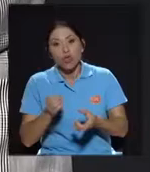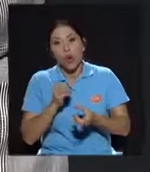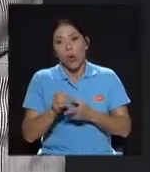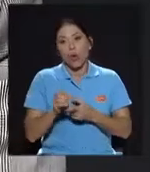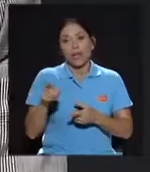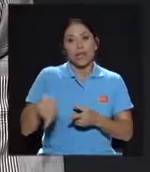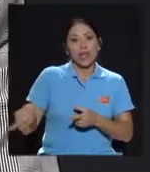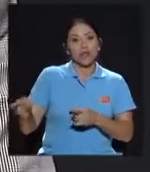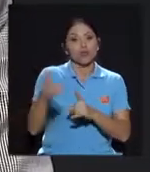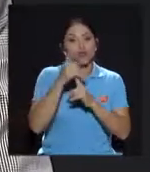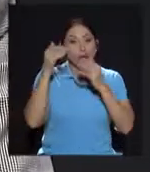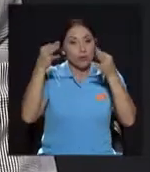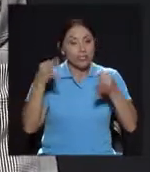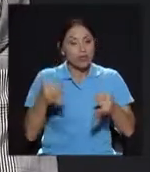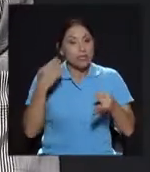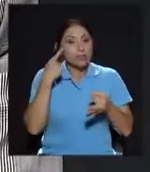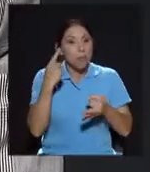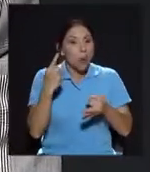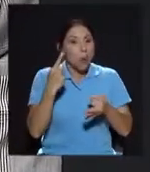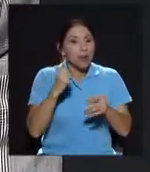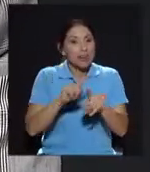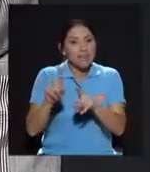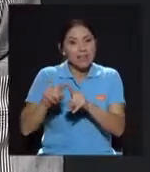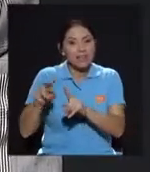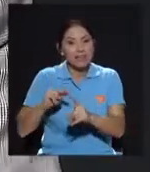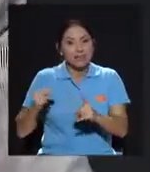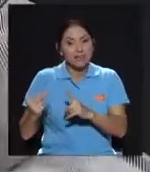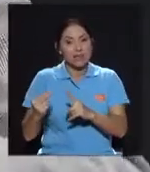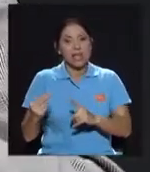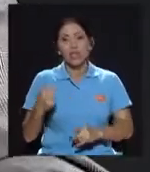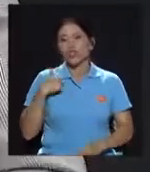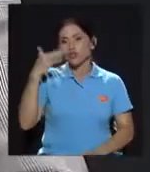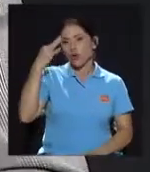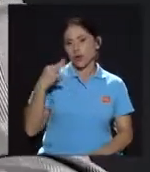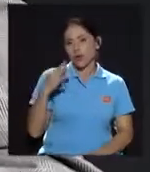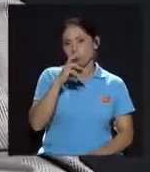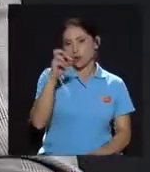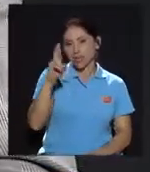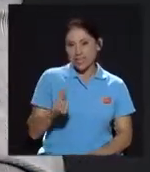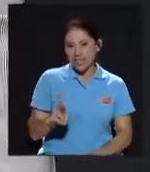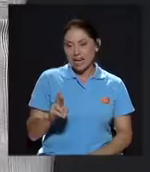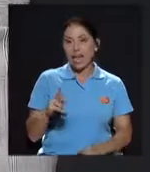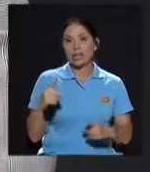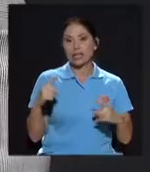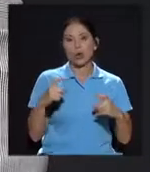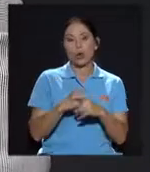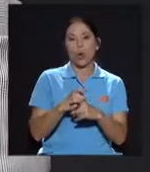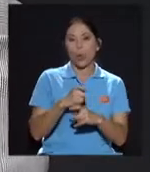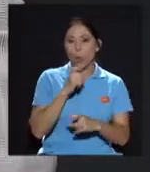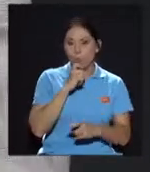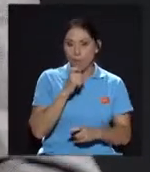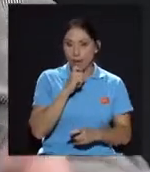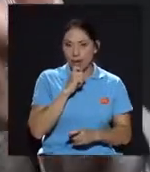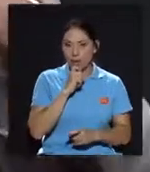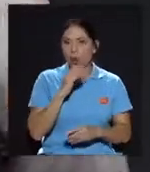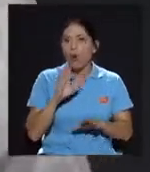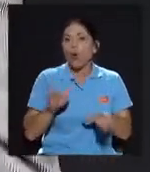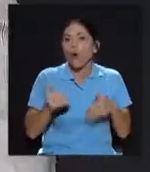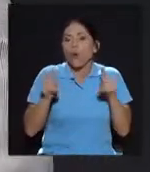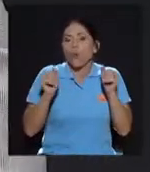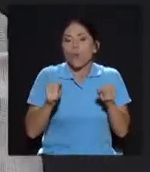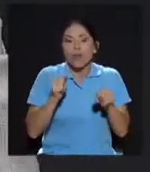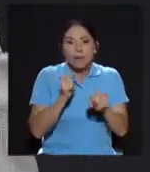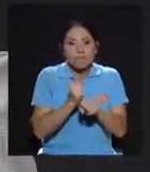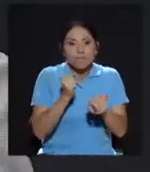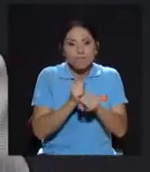esto me parece que va a ser de lo más complejo para costa rica como moverse en un ambiente podrían generarse